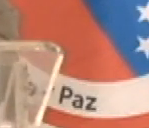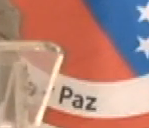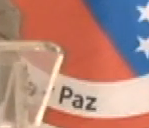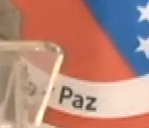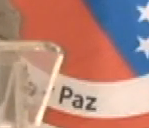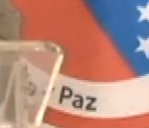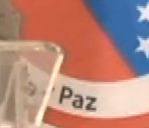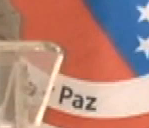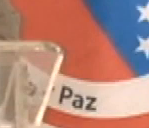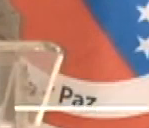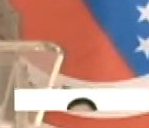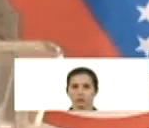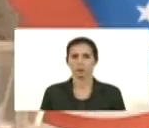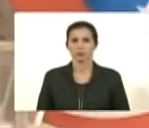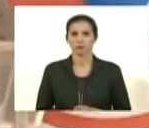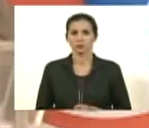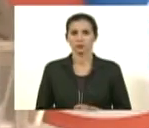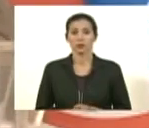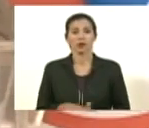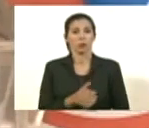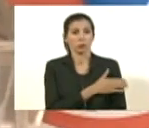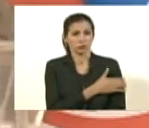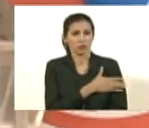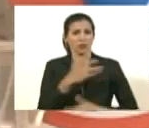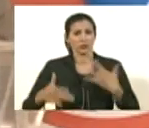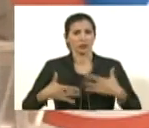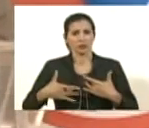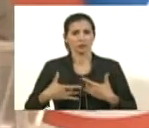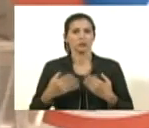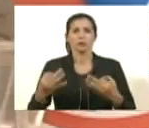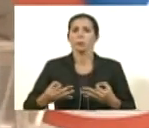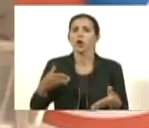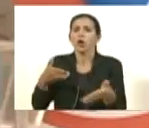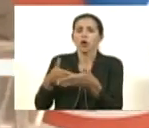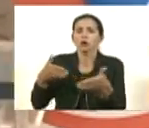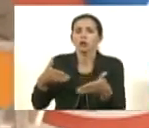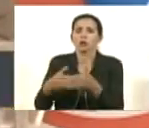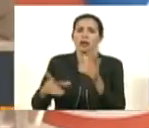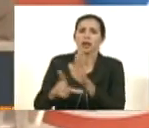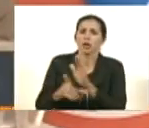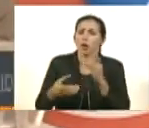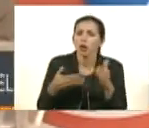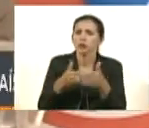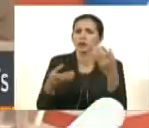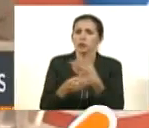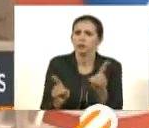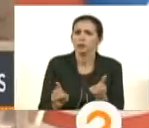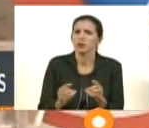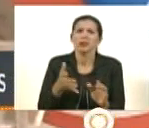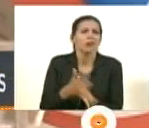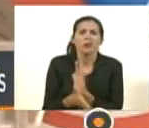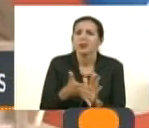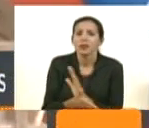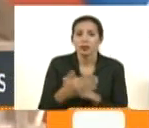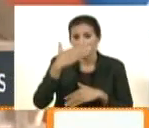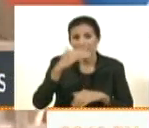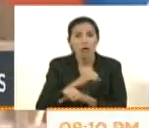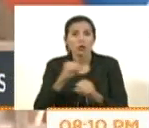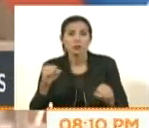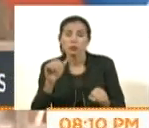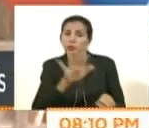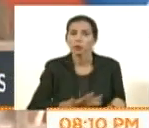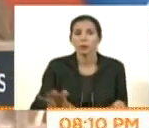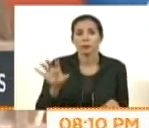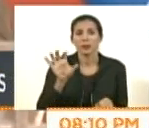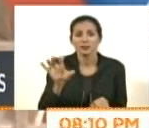Constitución y de las leyes de la República, generando acciones terroristas en todo el territorio nacional, que alteran